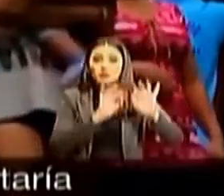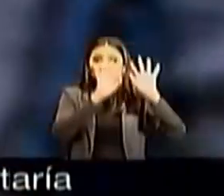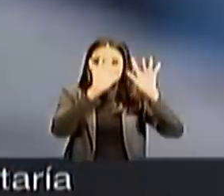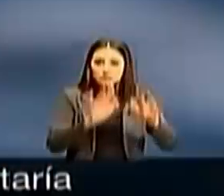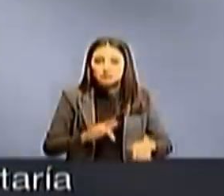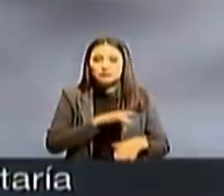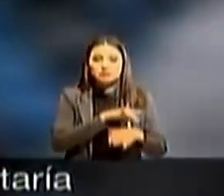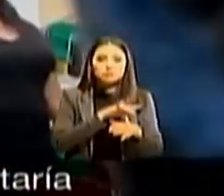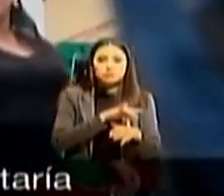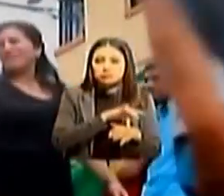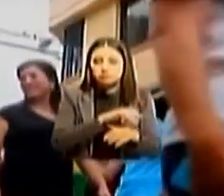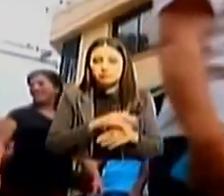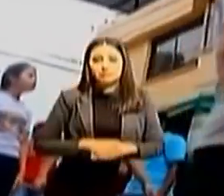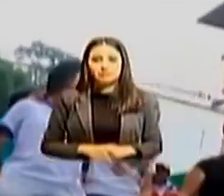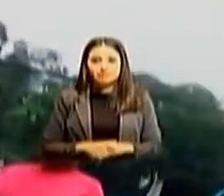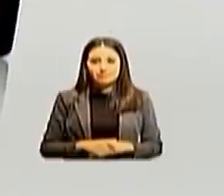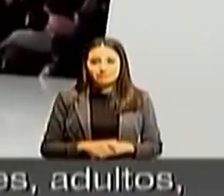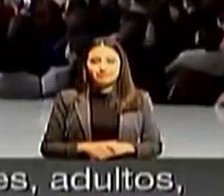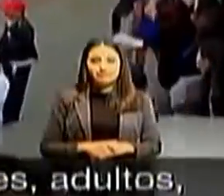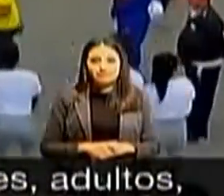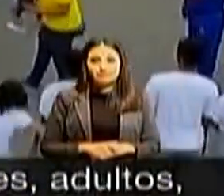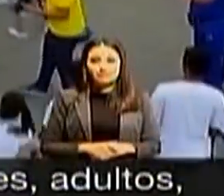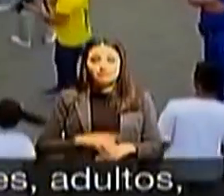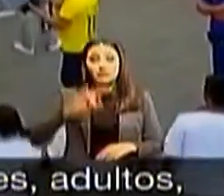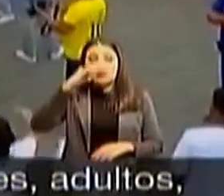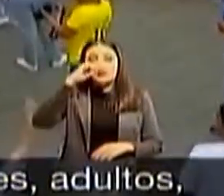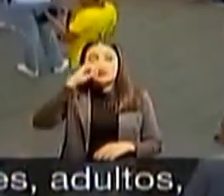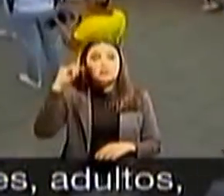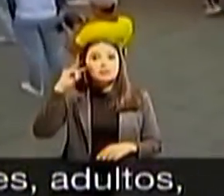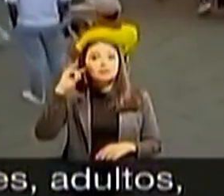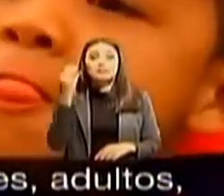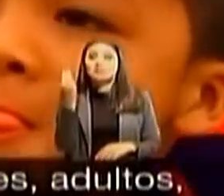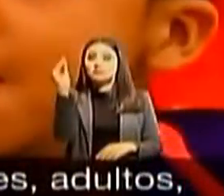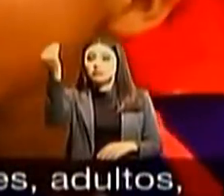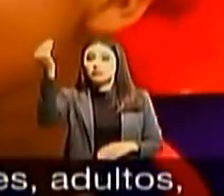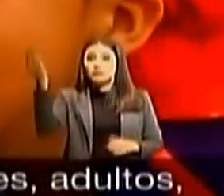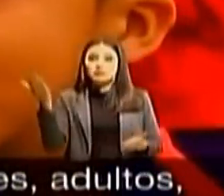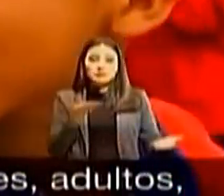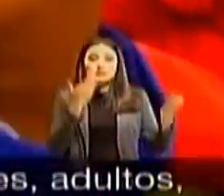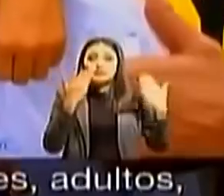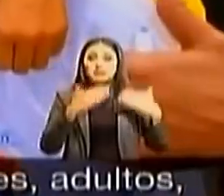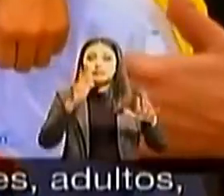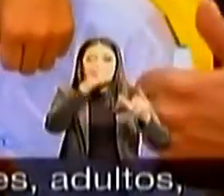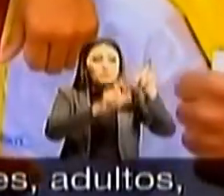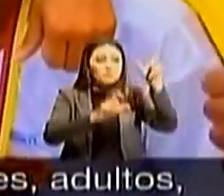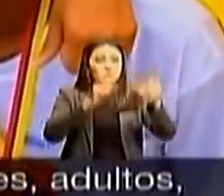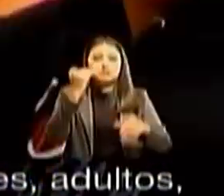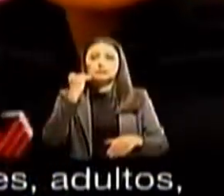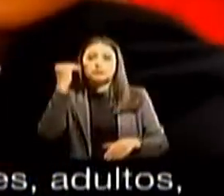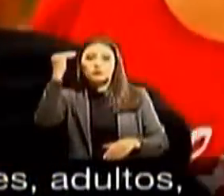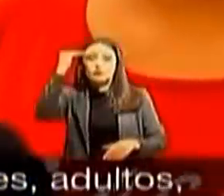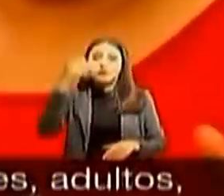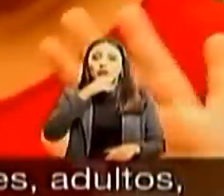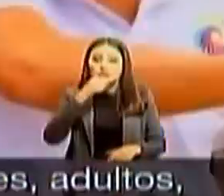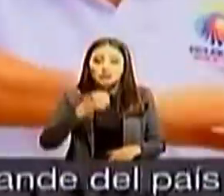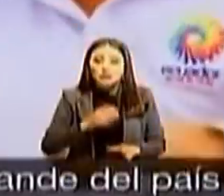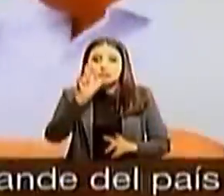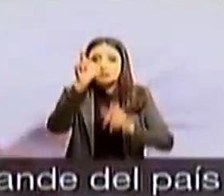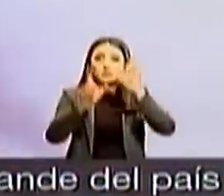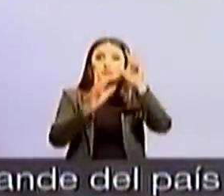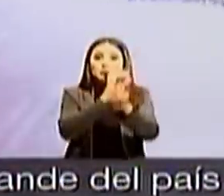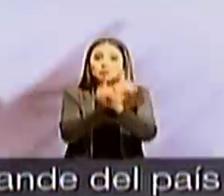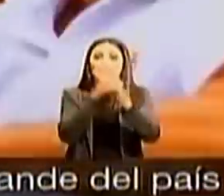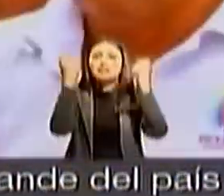la Secretaría de Gestión de Riesgos. Niños, niñas, adolescentes, jóvenes, adultos, personas de la tercera edad y con